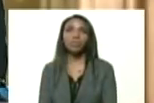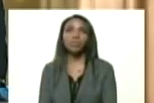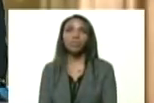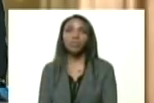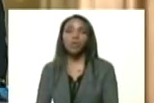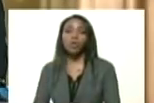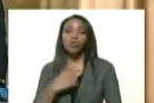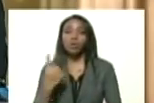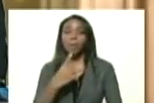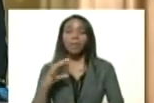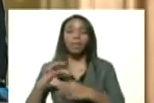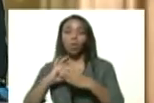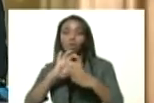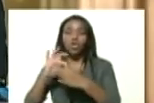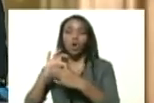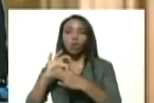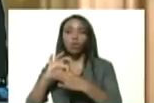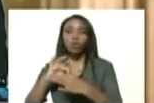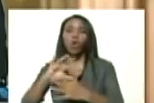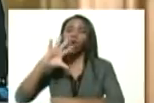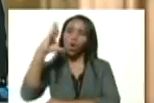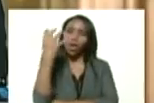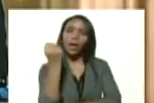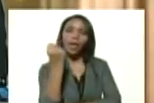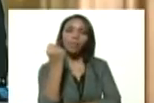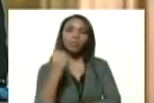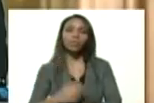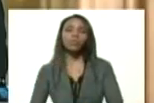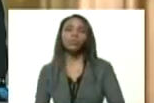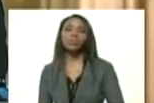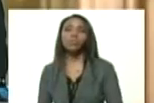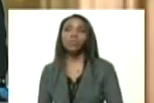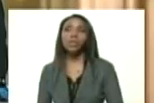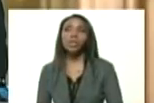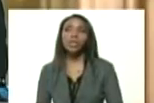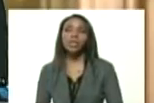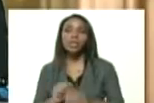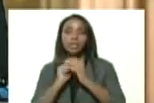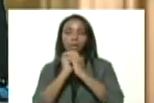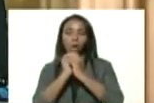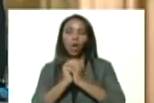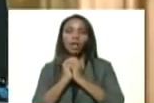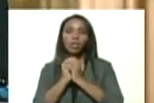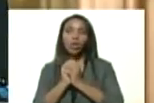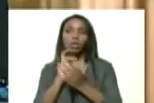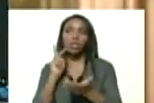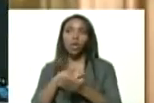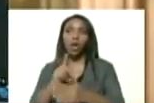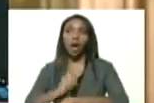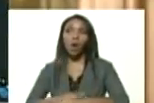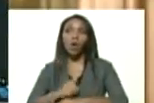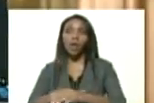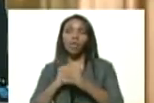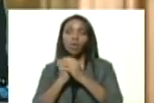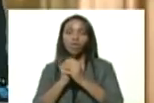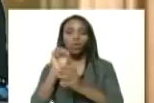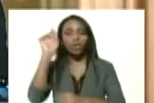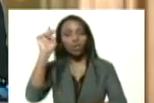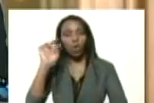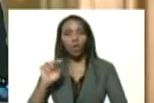solo unidos lo lograremos y en oración me ha llegado la hora de la oración de todos los